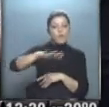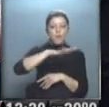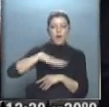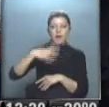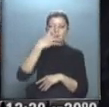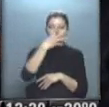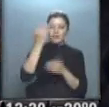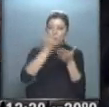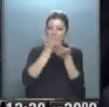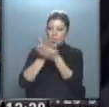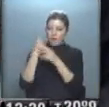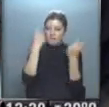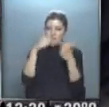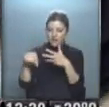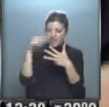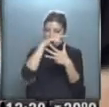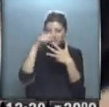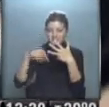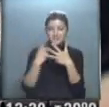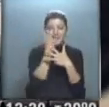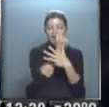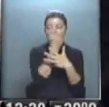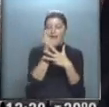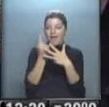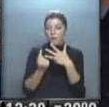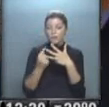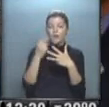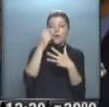cuatro proveedores y cada uno de esos proveedores